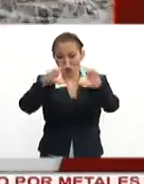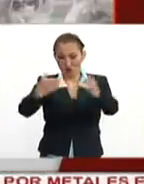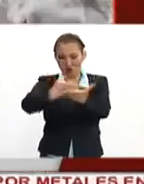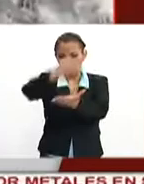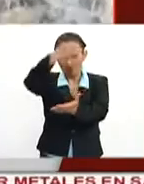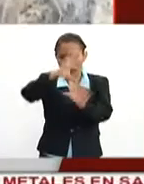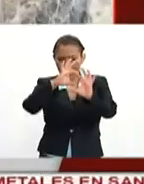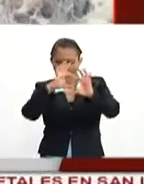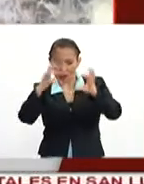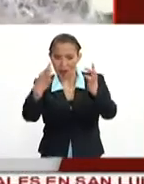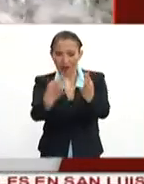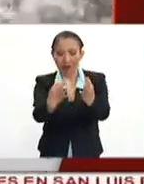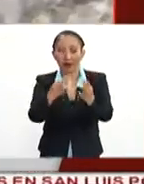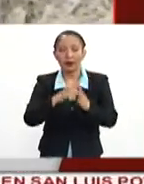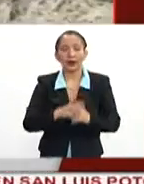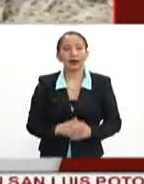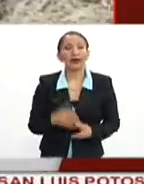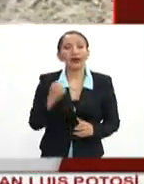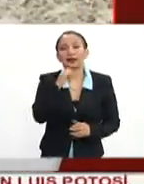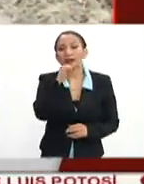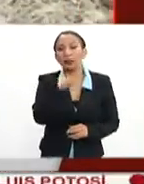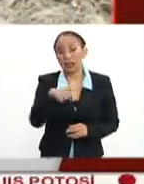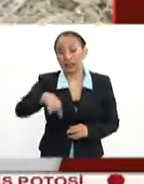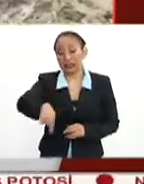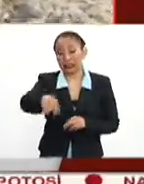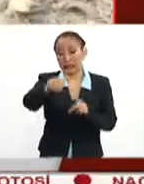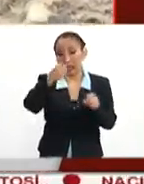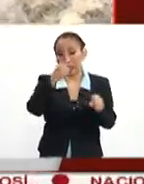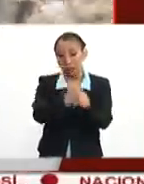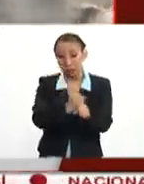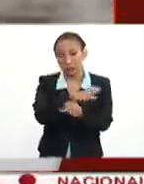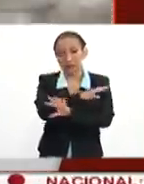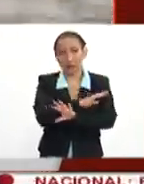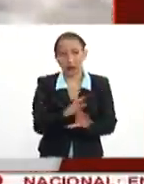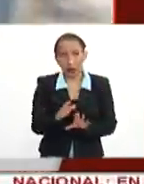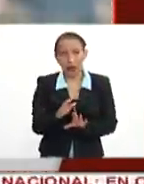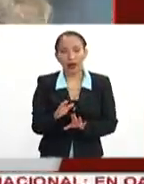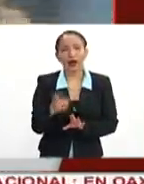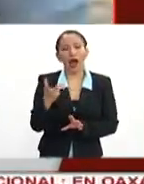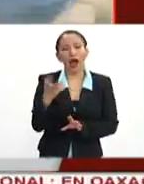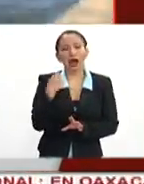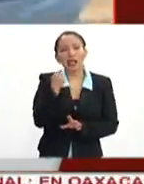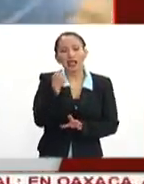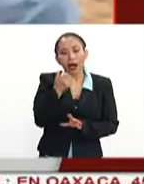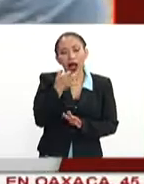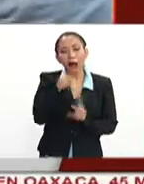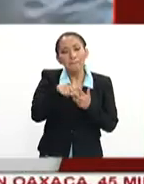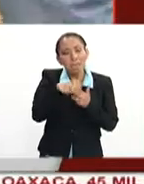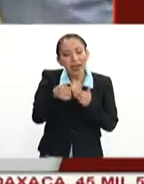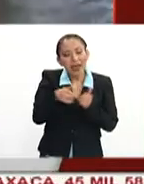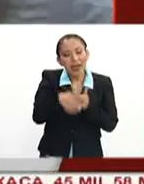mismos mezcaleros. Y este año estamos por lanzar